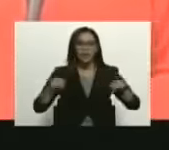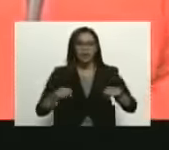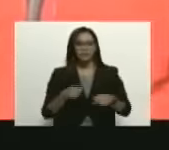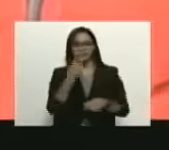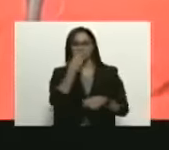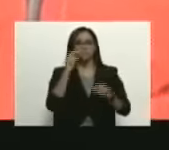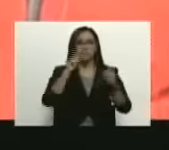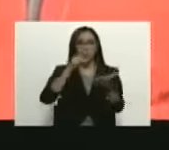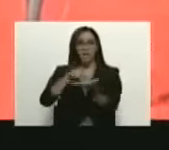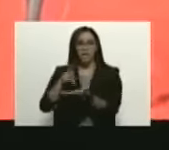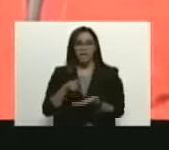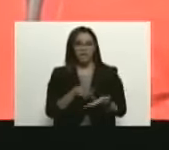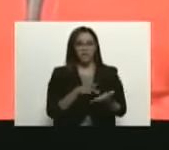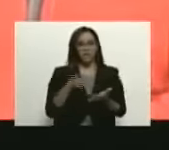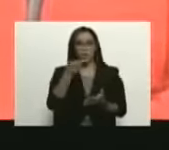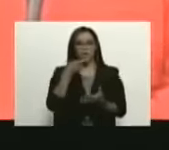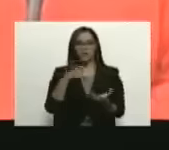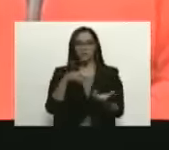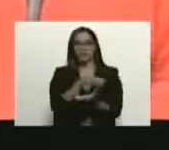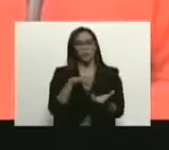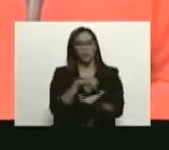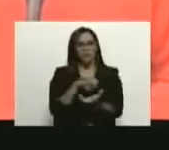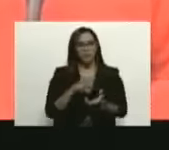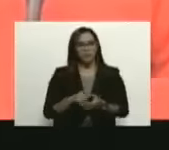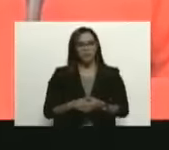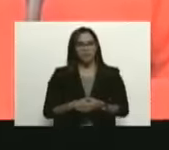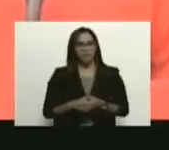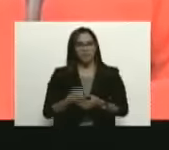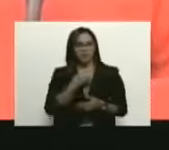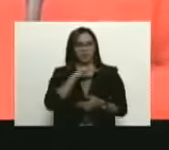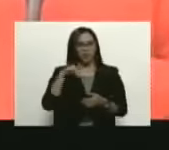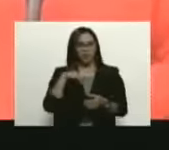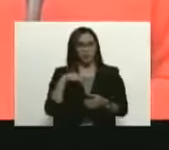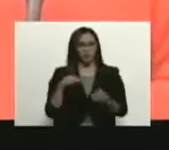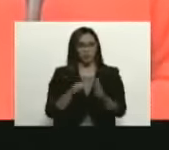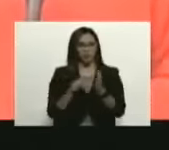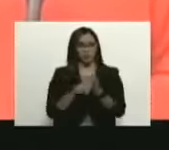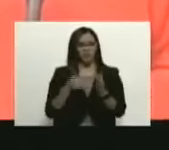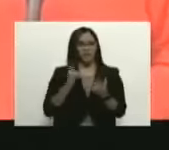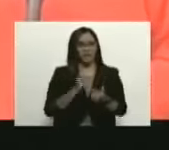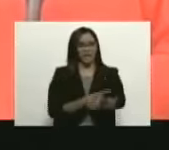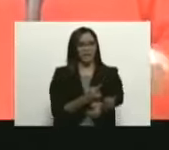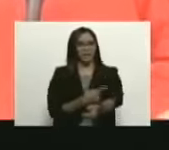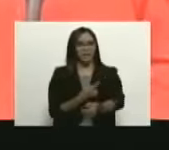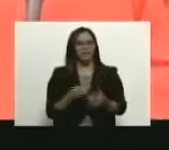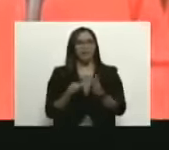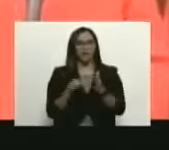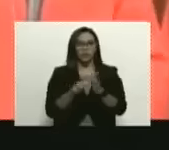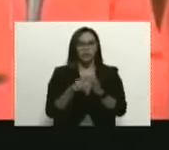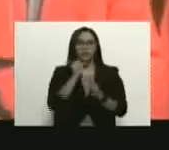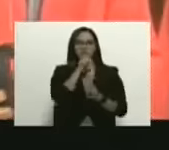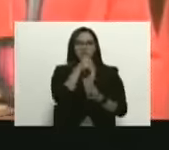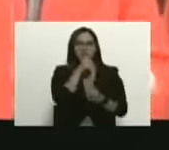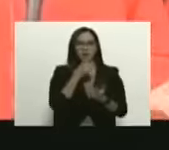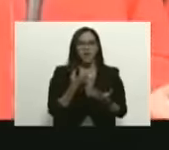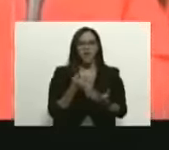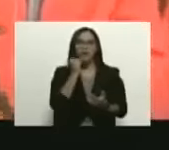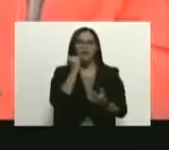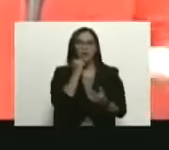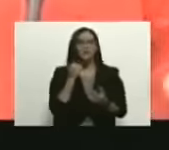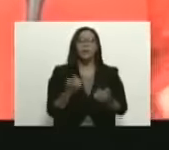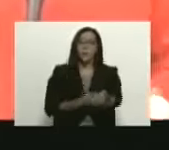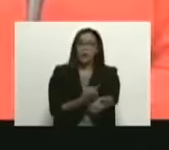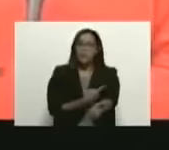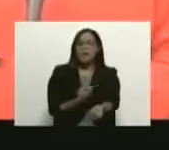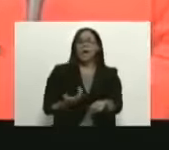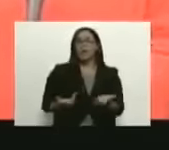pululan por aquí, tratando de causar problemas entre nosotros, donde hay hermandad, donde hay viejos reclamos, que como hermanos y